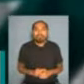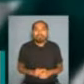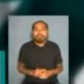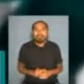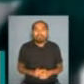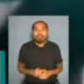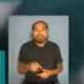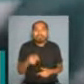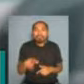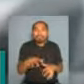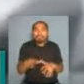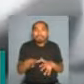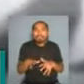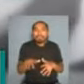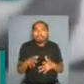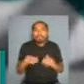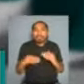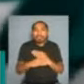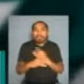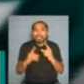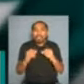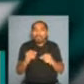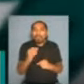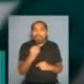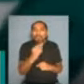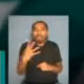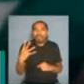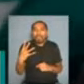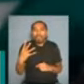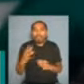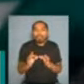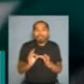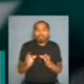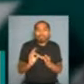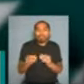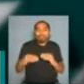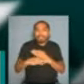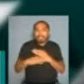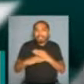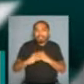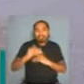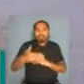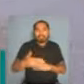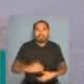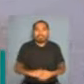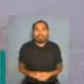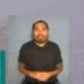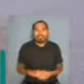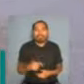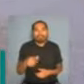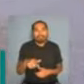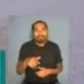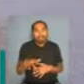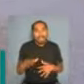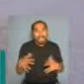de la ruta Nacional 34, sobre la banquina oeste. ¿Sabemos de un accidente de esta